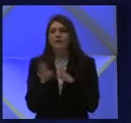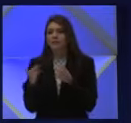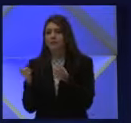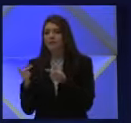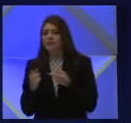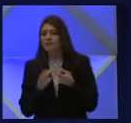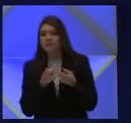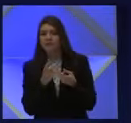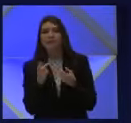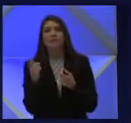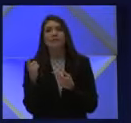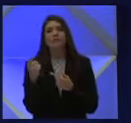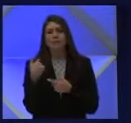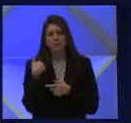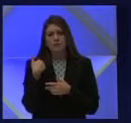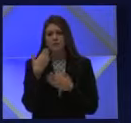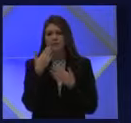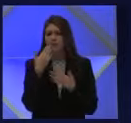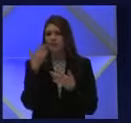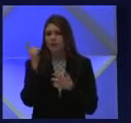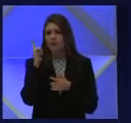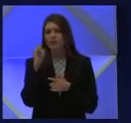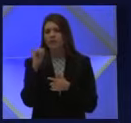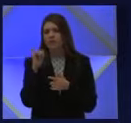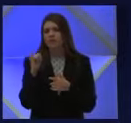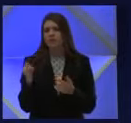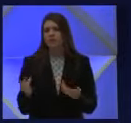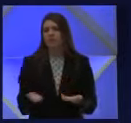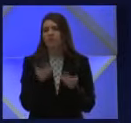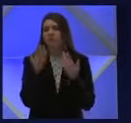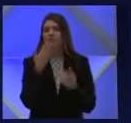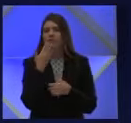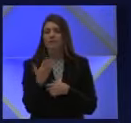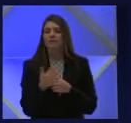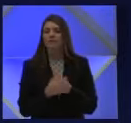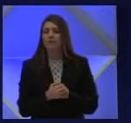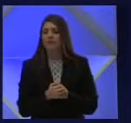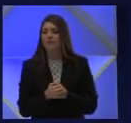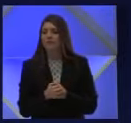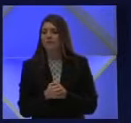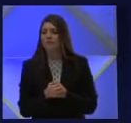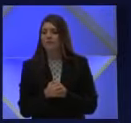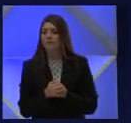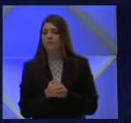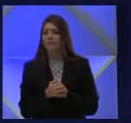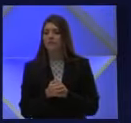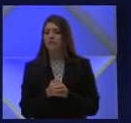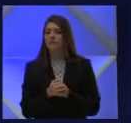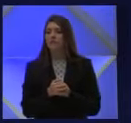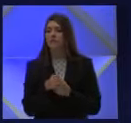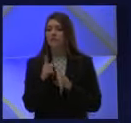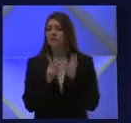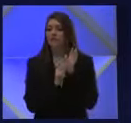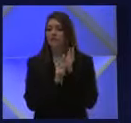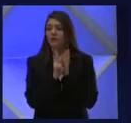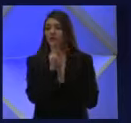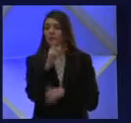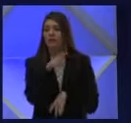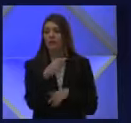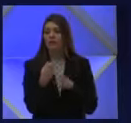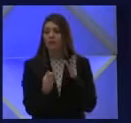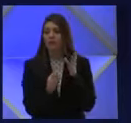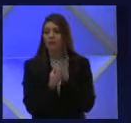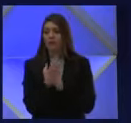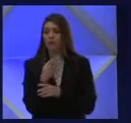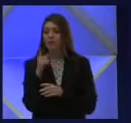entusiasmo yo les deseo muchísimo éxito el cohete que llevará a la nueva cápsula orion a